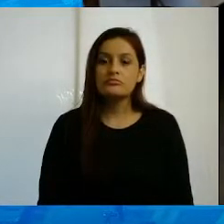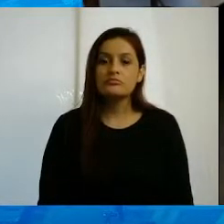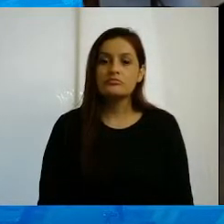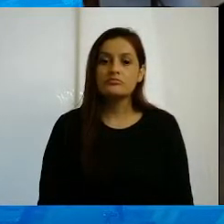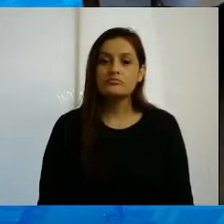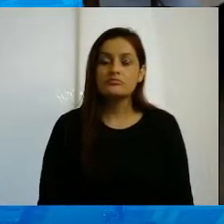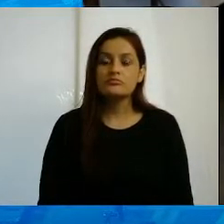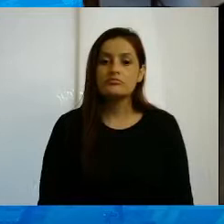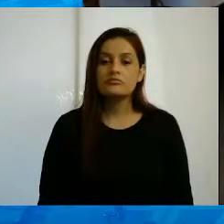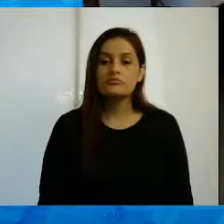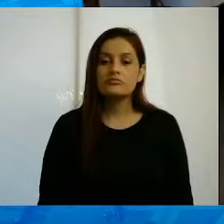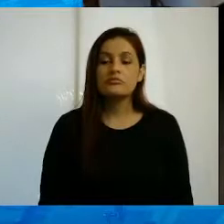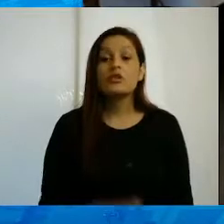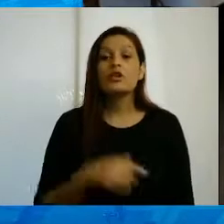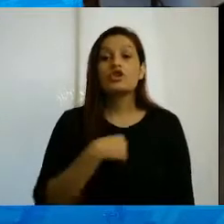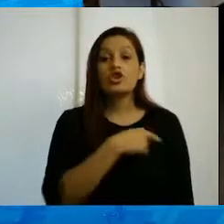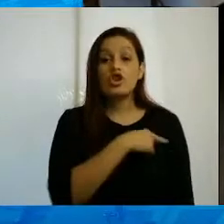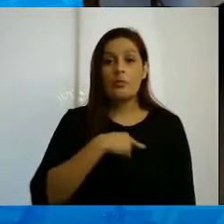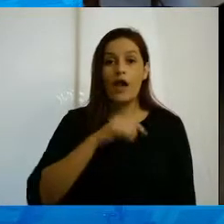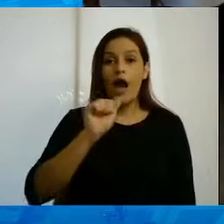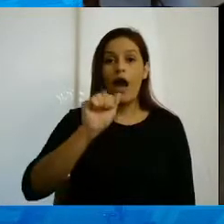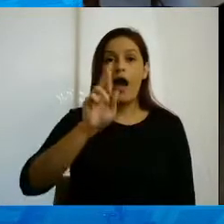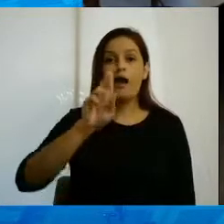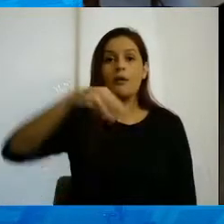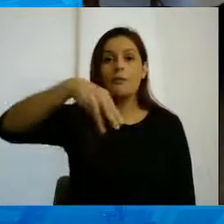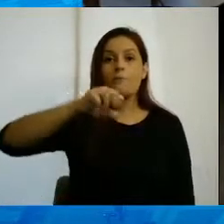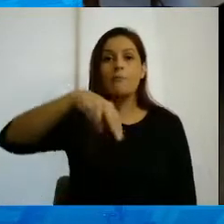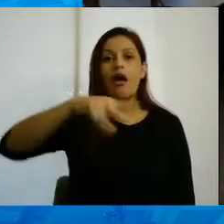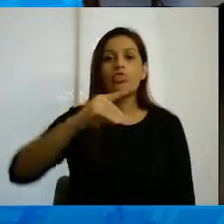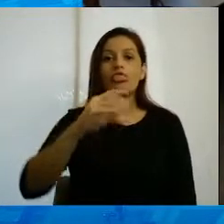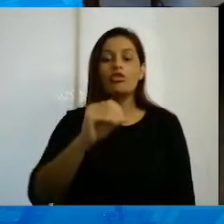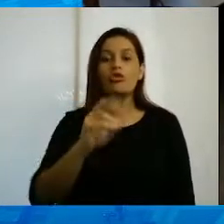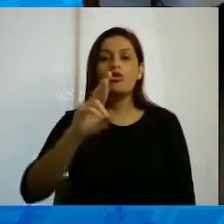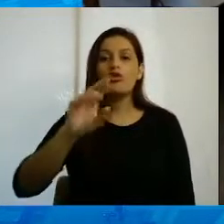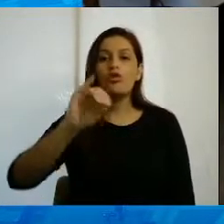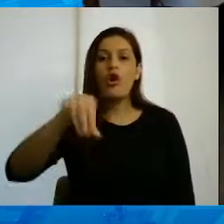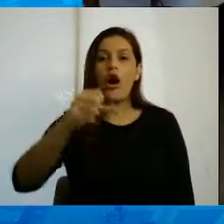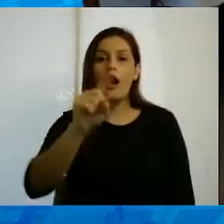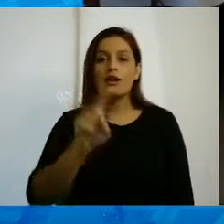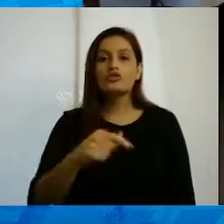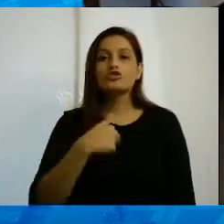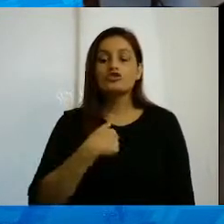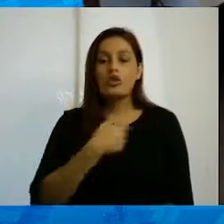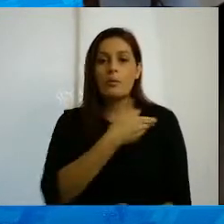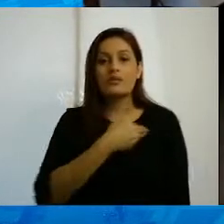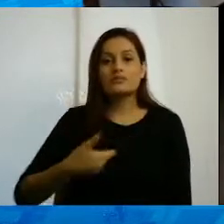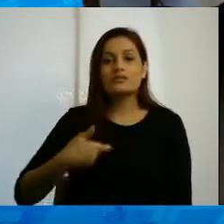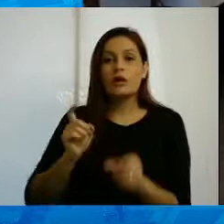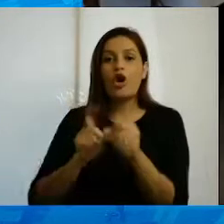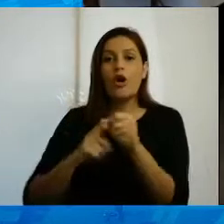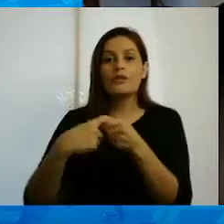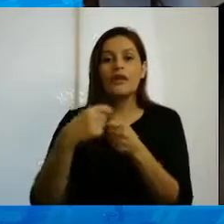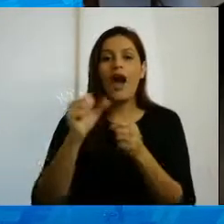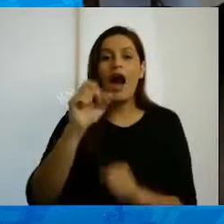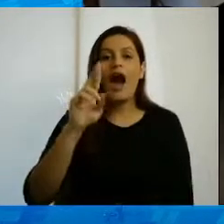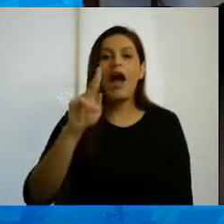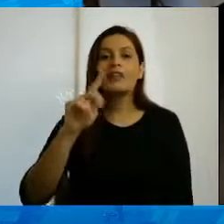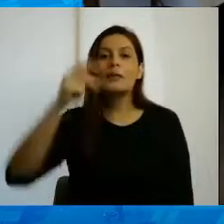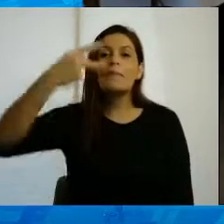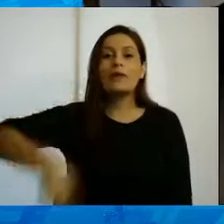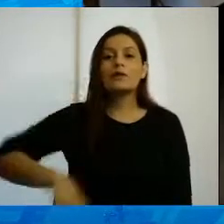Concejal Rojas. Bueno, mi nombre es Armando Rojas, presido la Comisión de Arte, Cultura, Patrimonio y Turismo y también